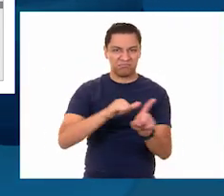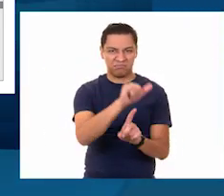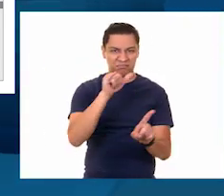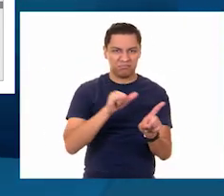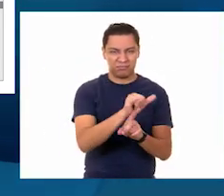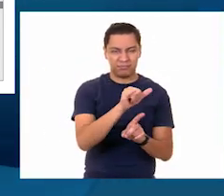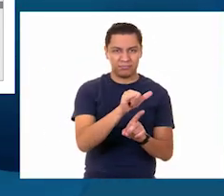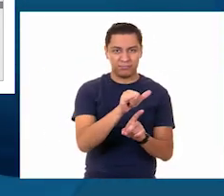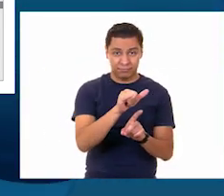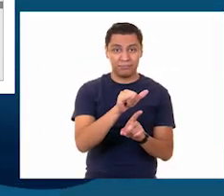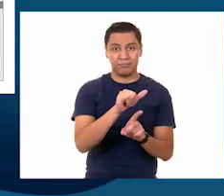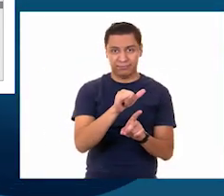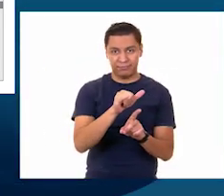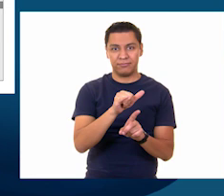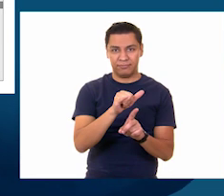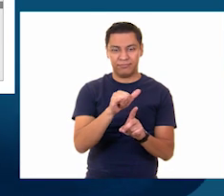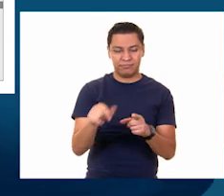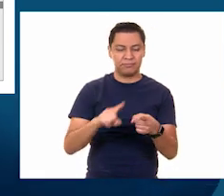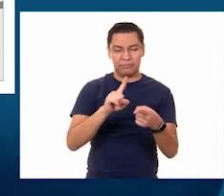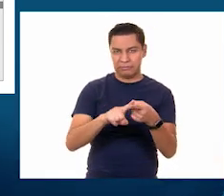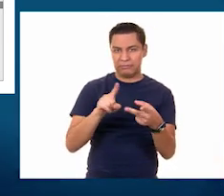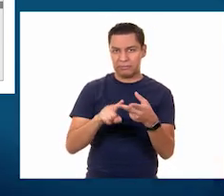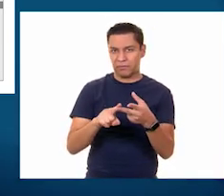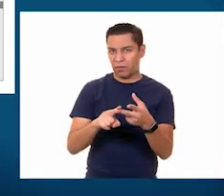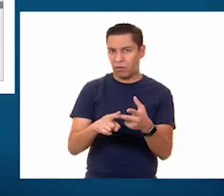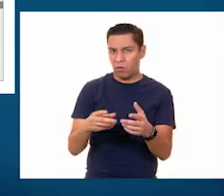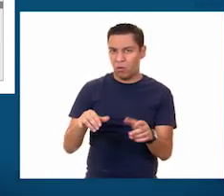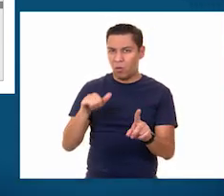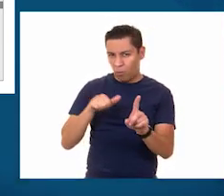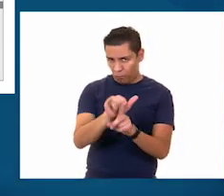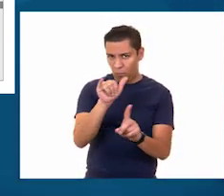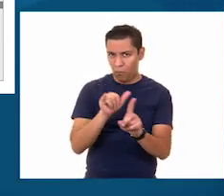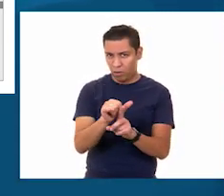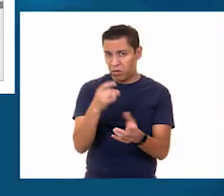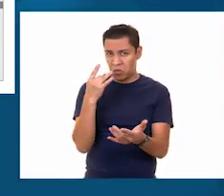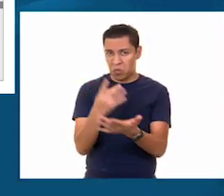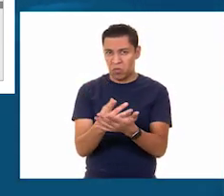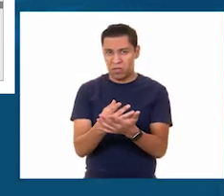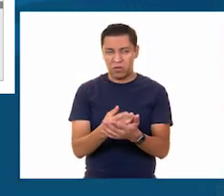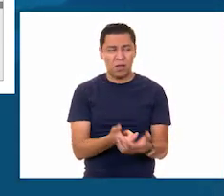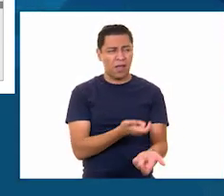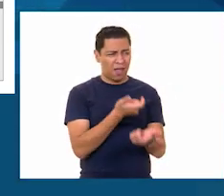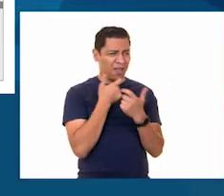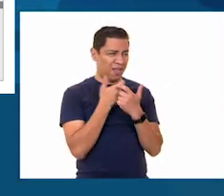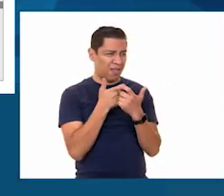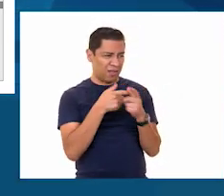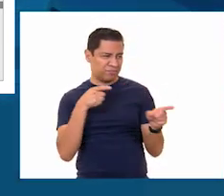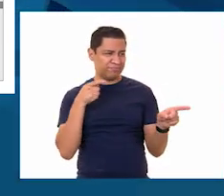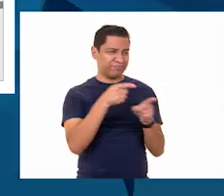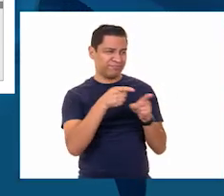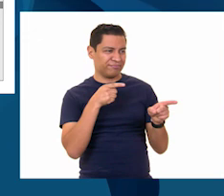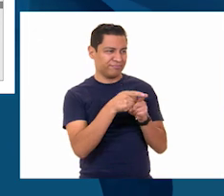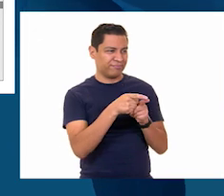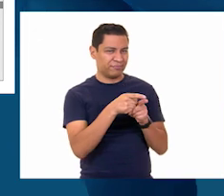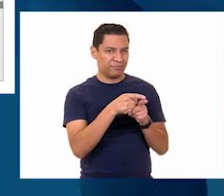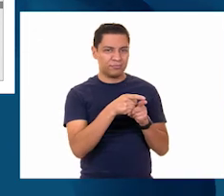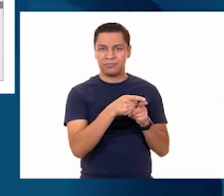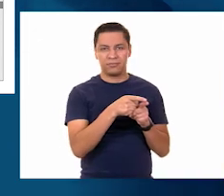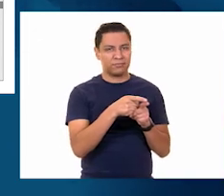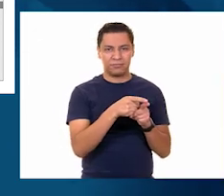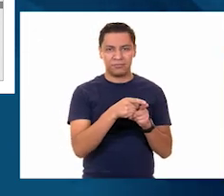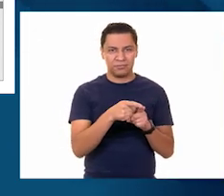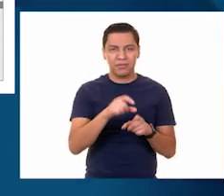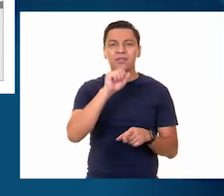dan información general sobre lo que es algo, en qué consiste de manera amplia. Esto nos permite entender